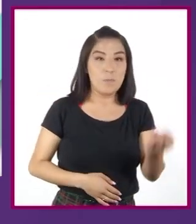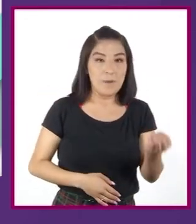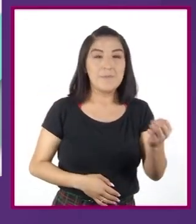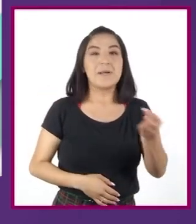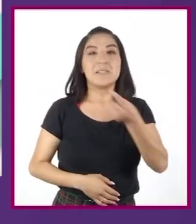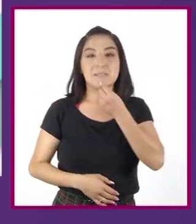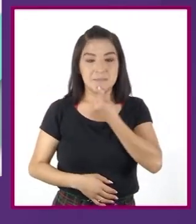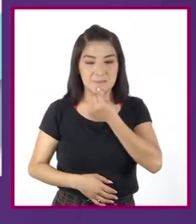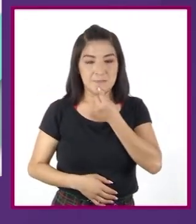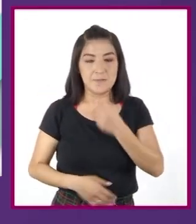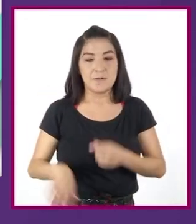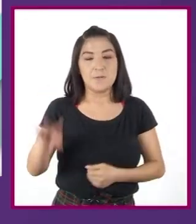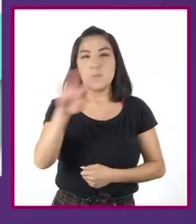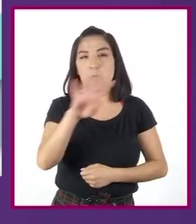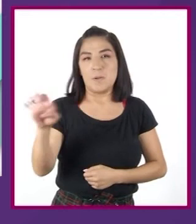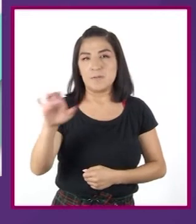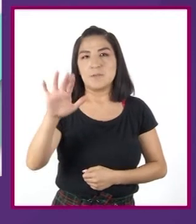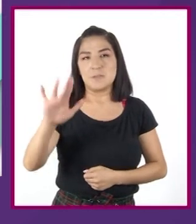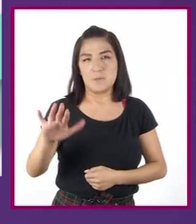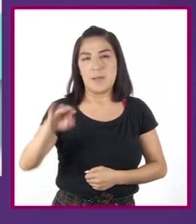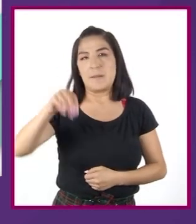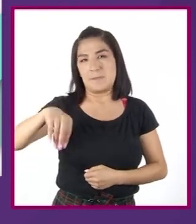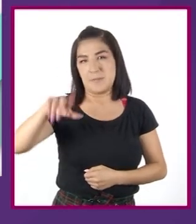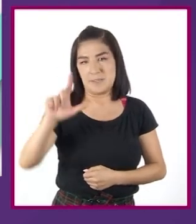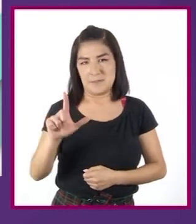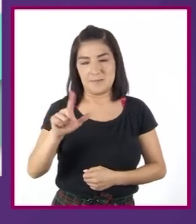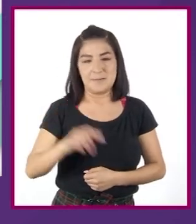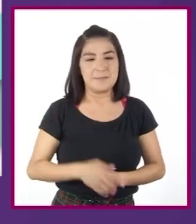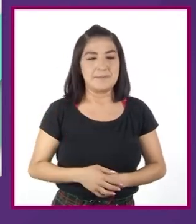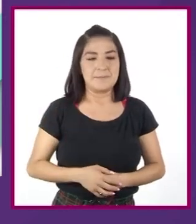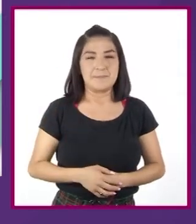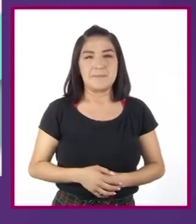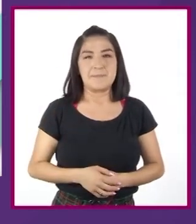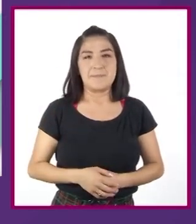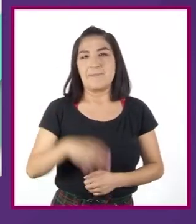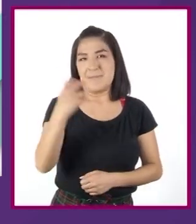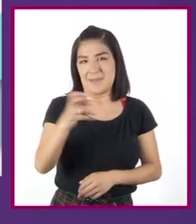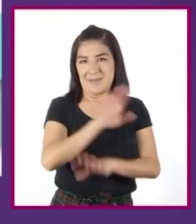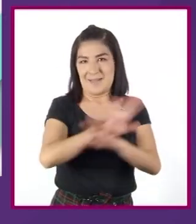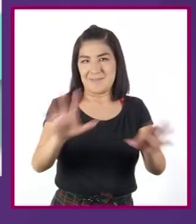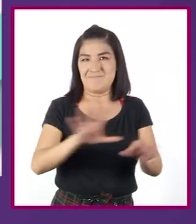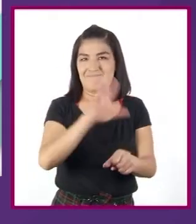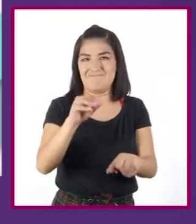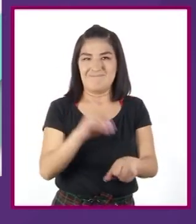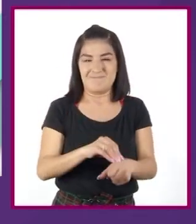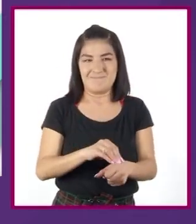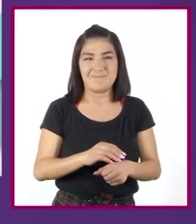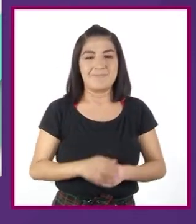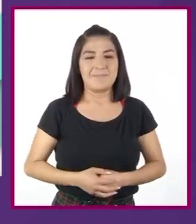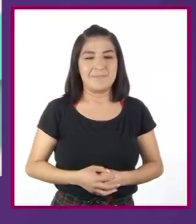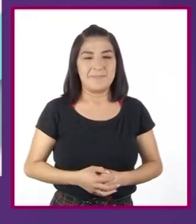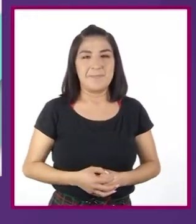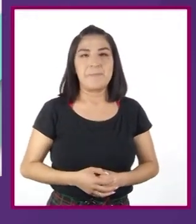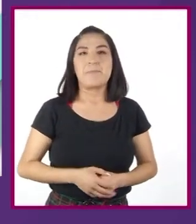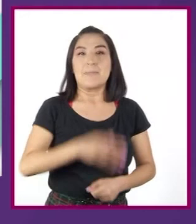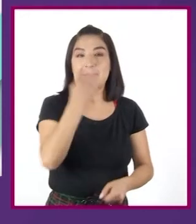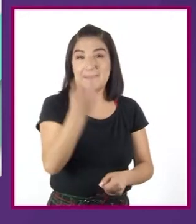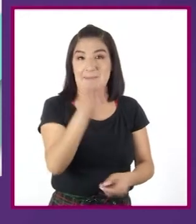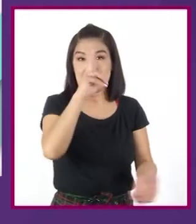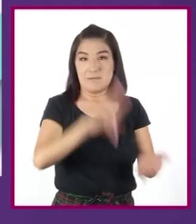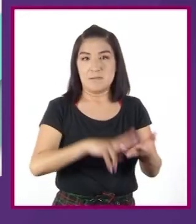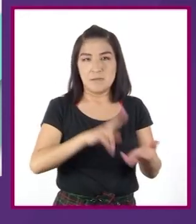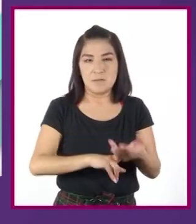segundos serán 450 mililitros. Hemos completado la tabla. Con estos